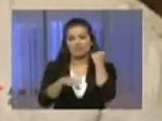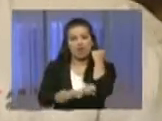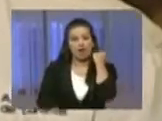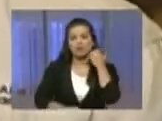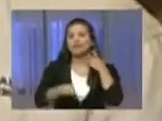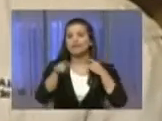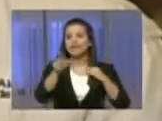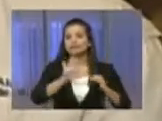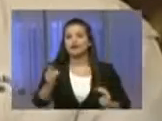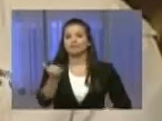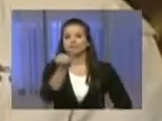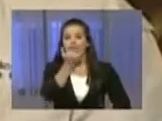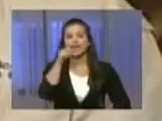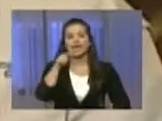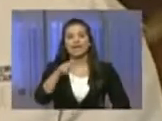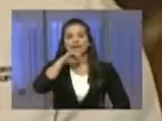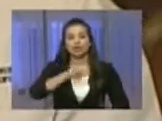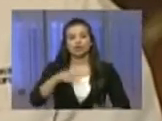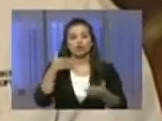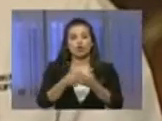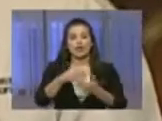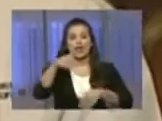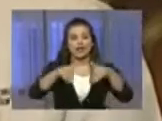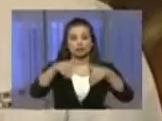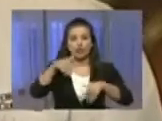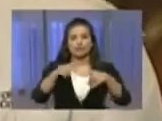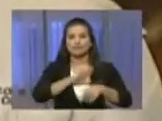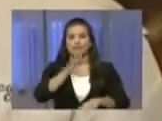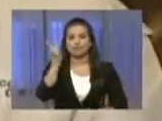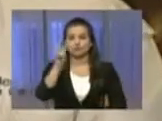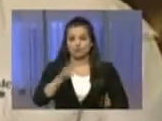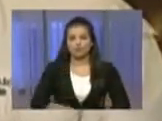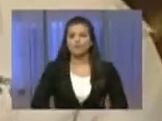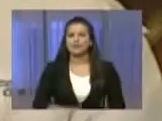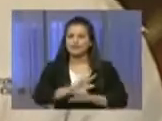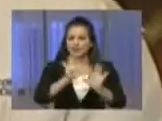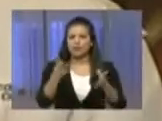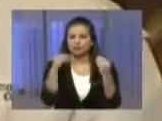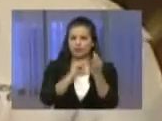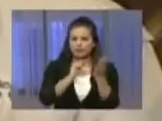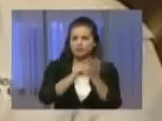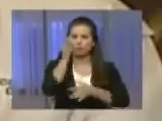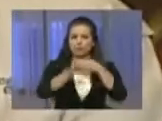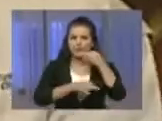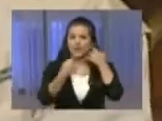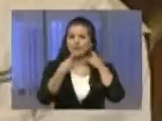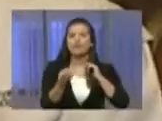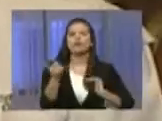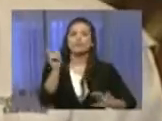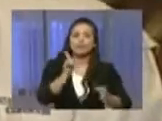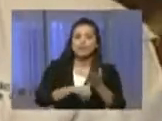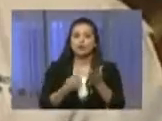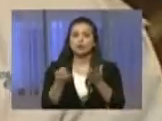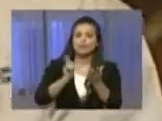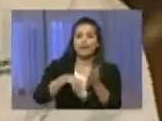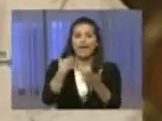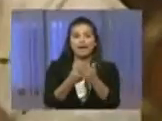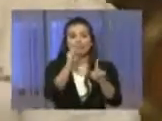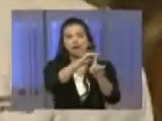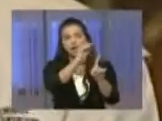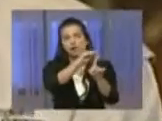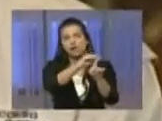cometido en la historia electoral de Venezuela lo hemos dicho varias veces pero hay que repetirlo hasta que lo Oigan